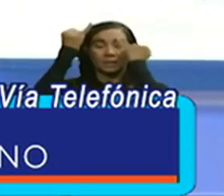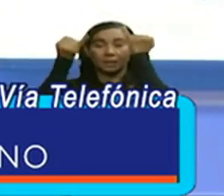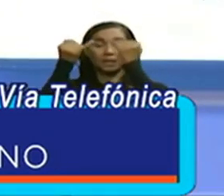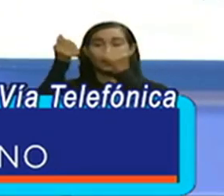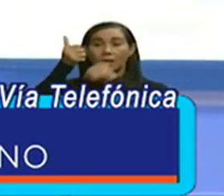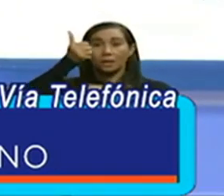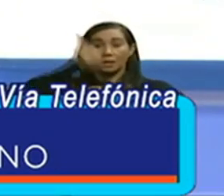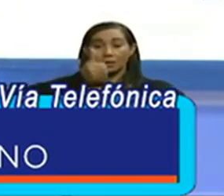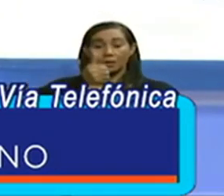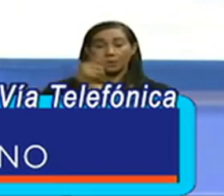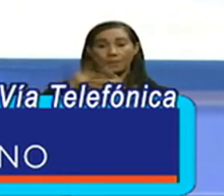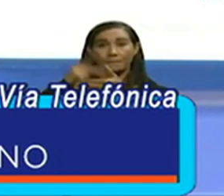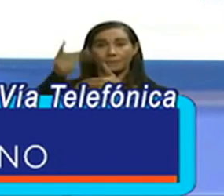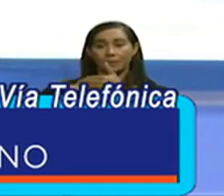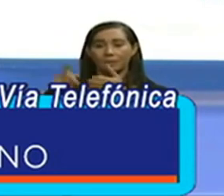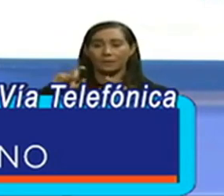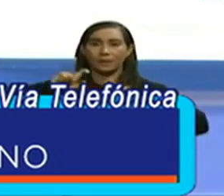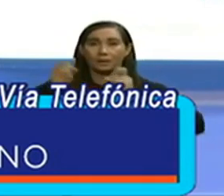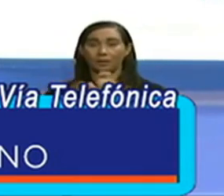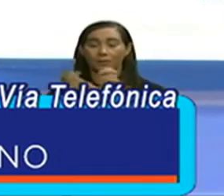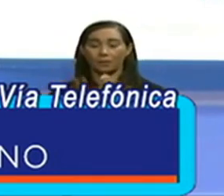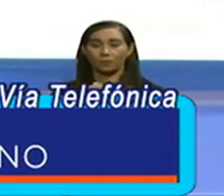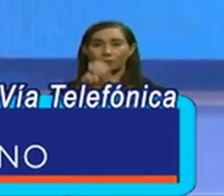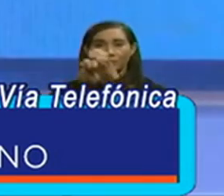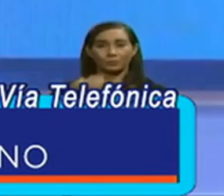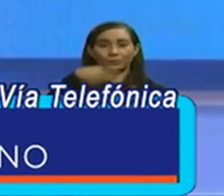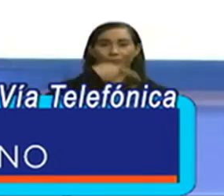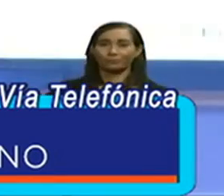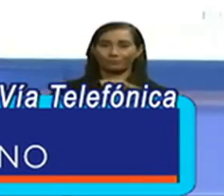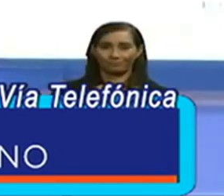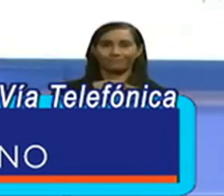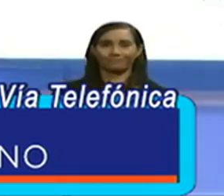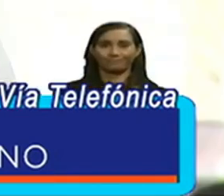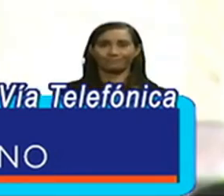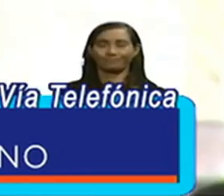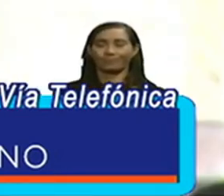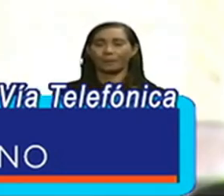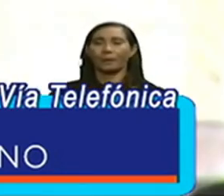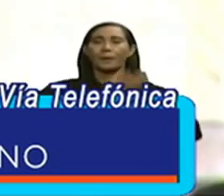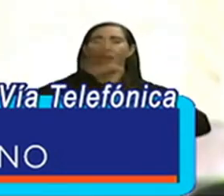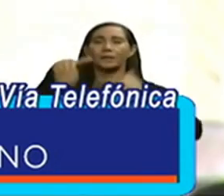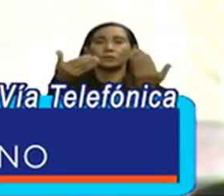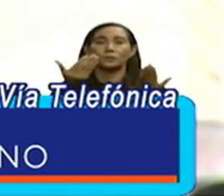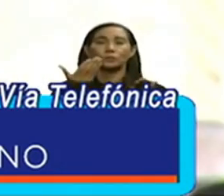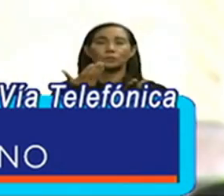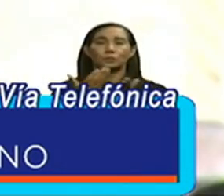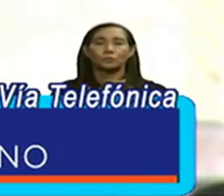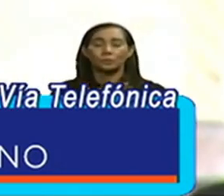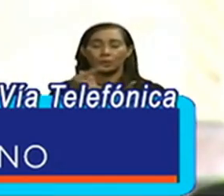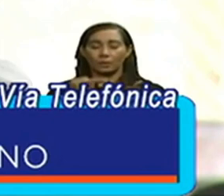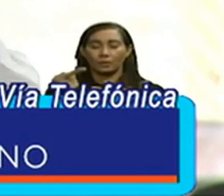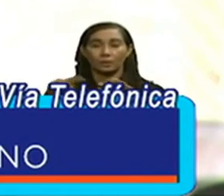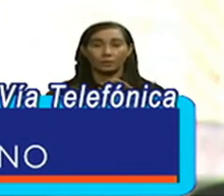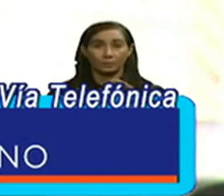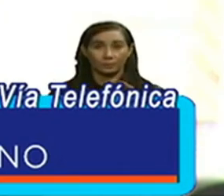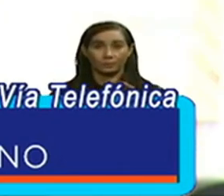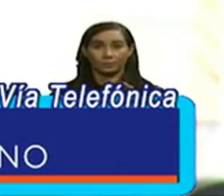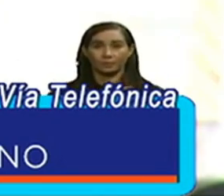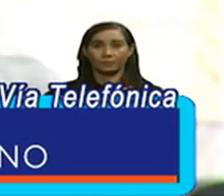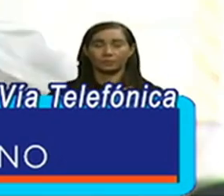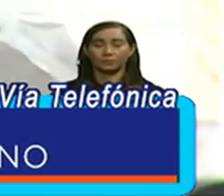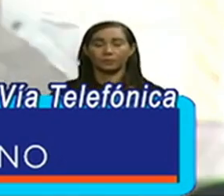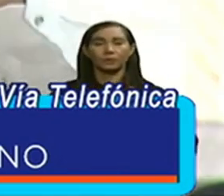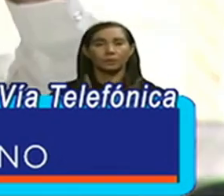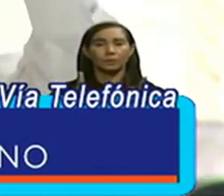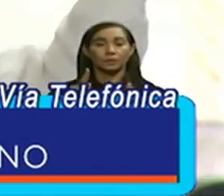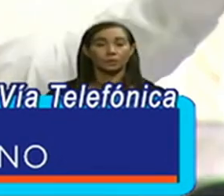la ley 6317, que dice textualmente lo siguiente, Edith. La ONSA y la OPREN,